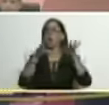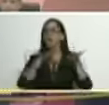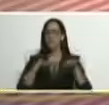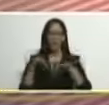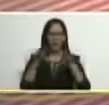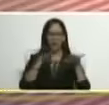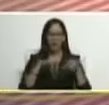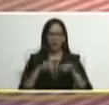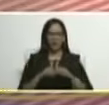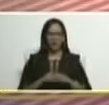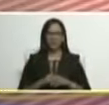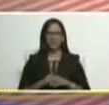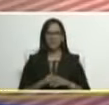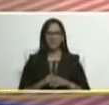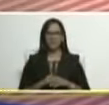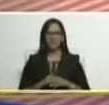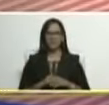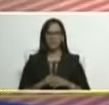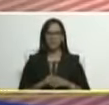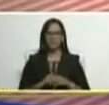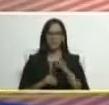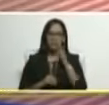conspiraciones.